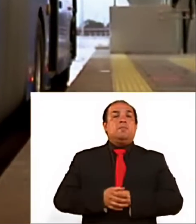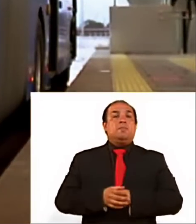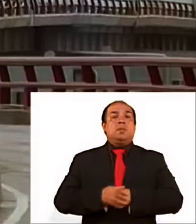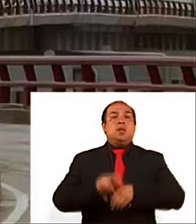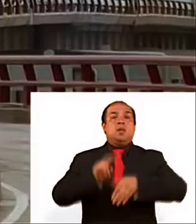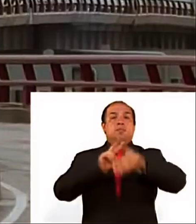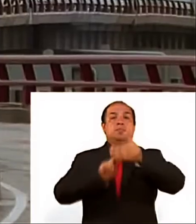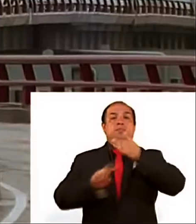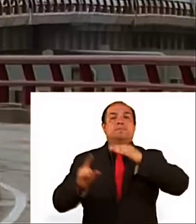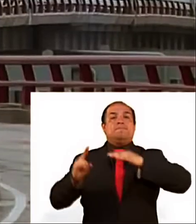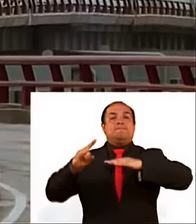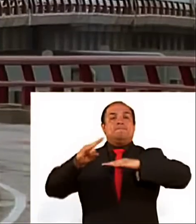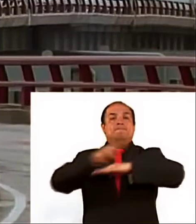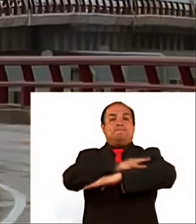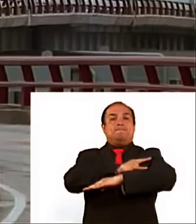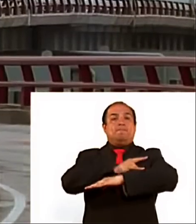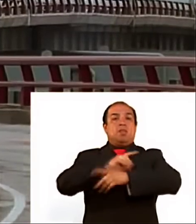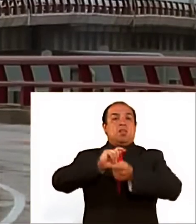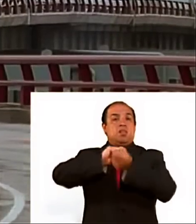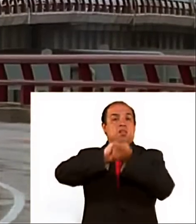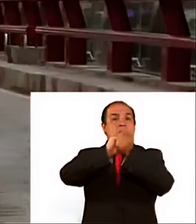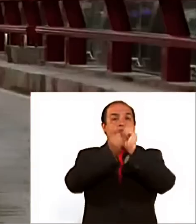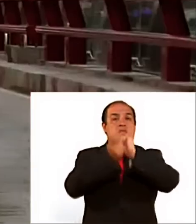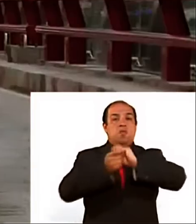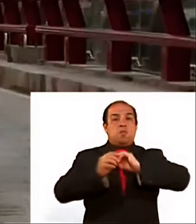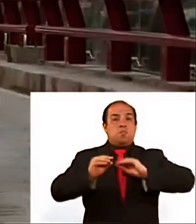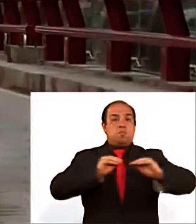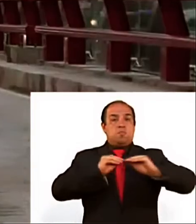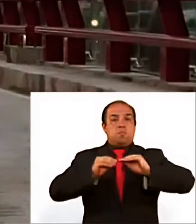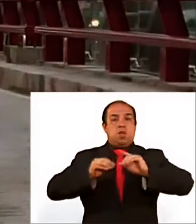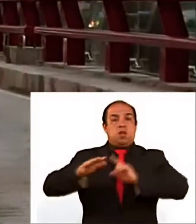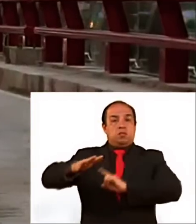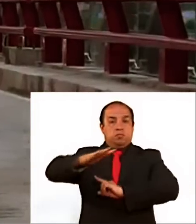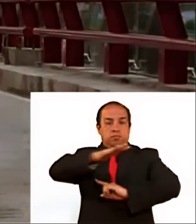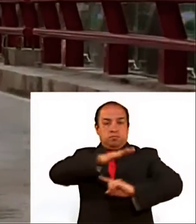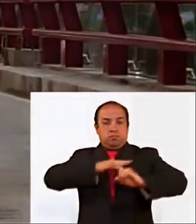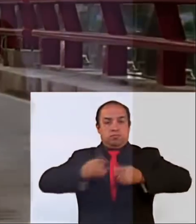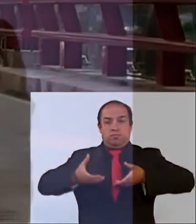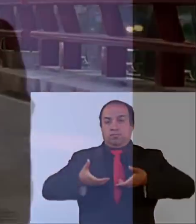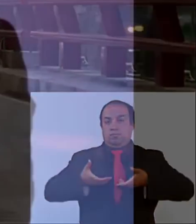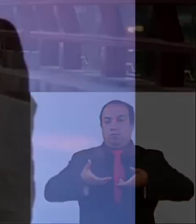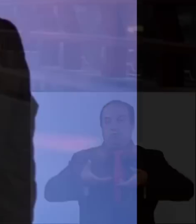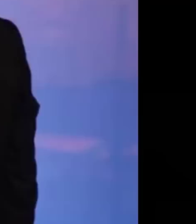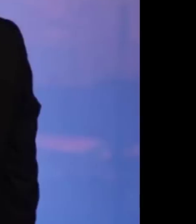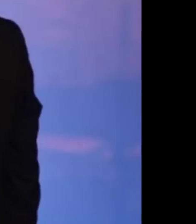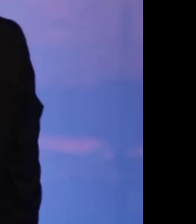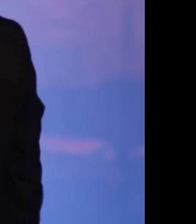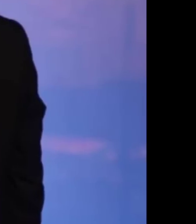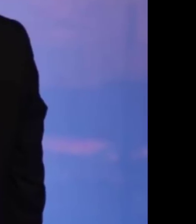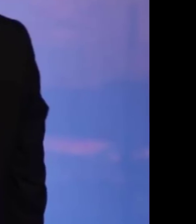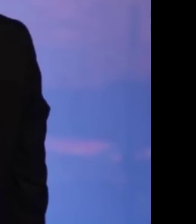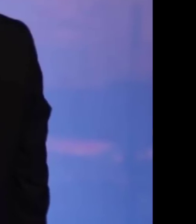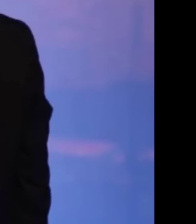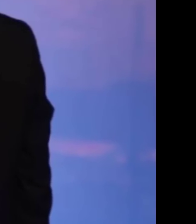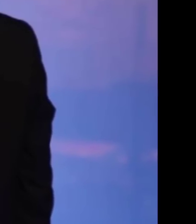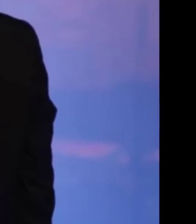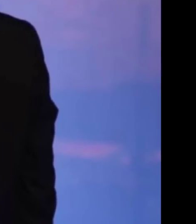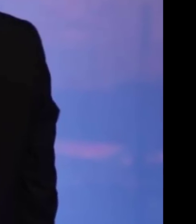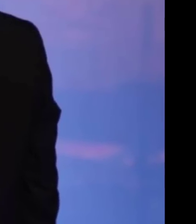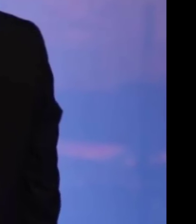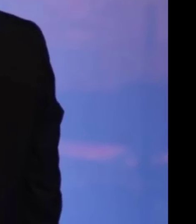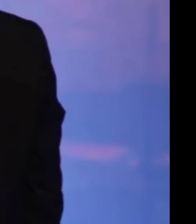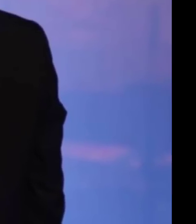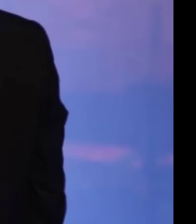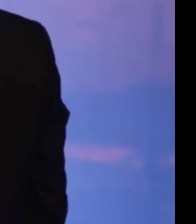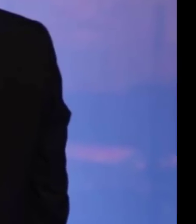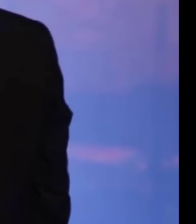personas escuchemos y veamos un poco de este gran proyecto que demuestra una vez más que el